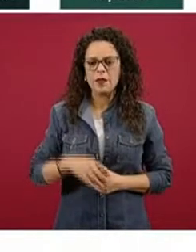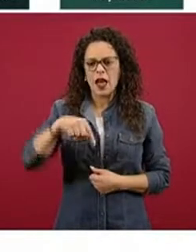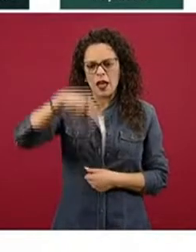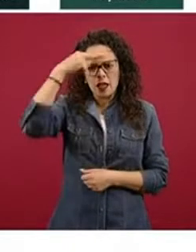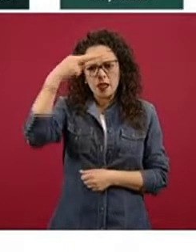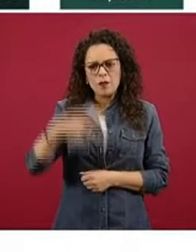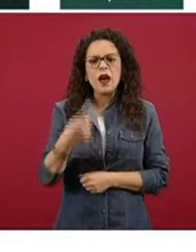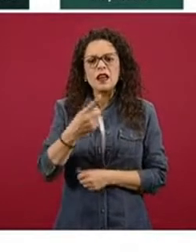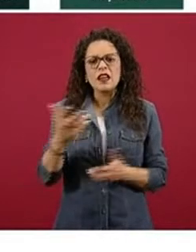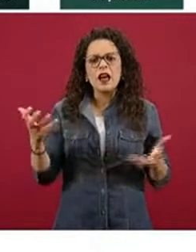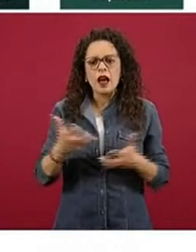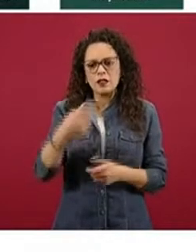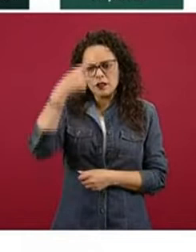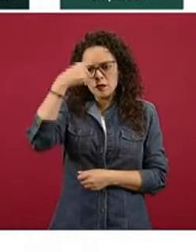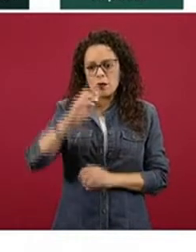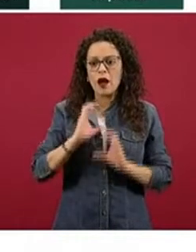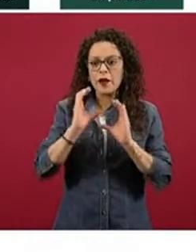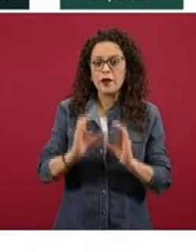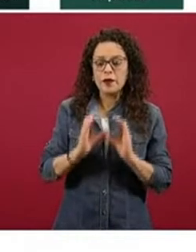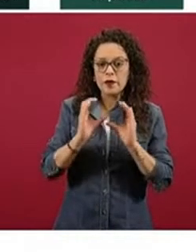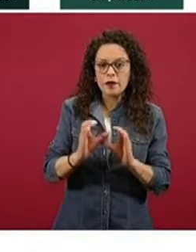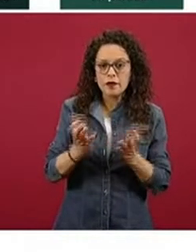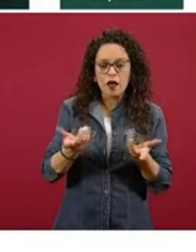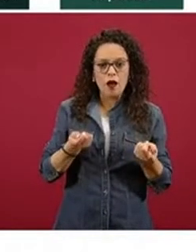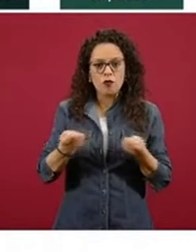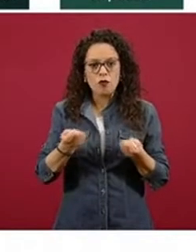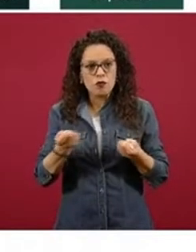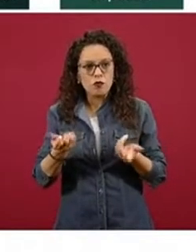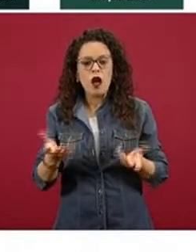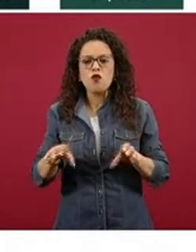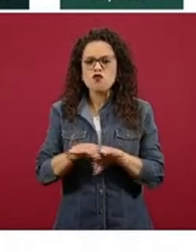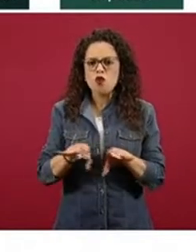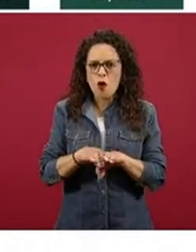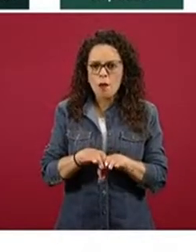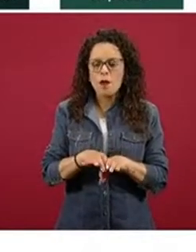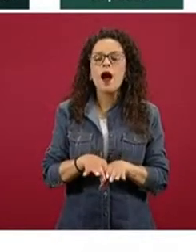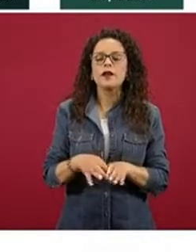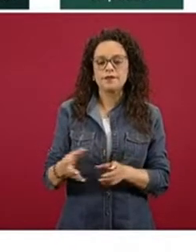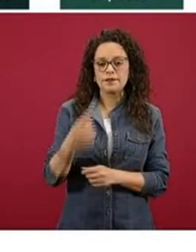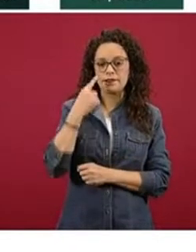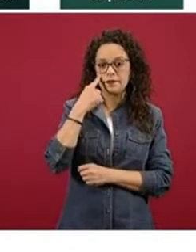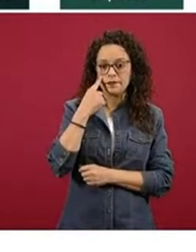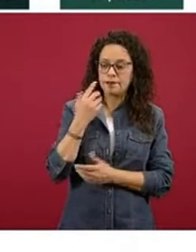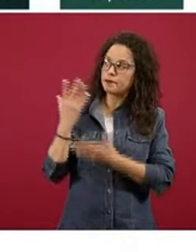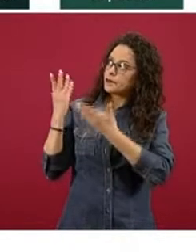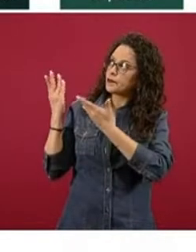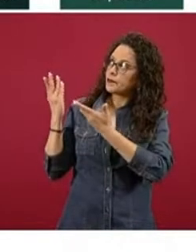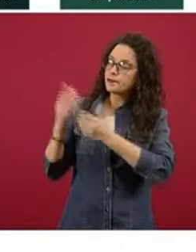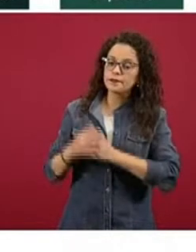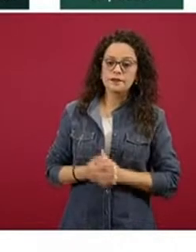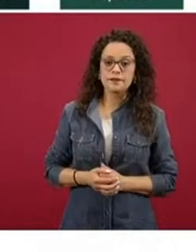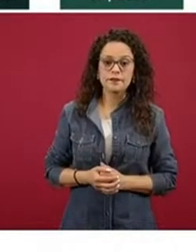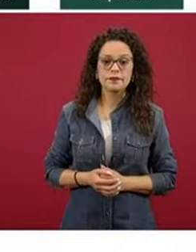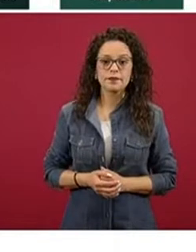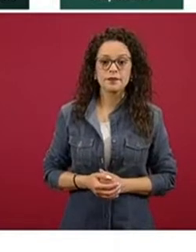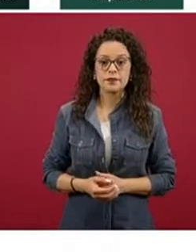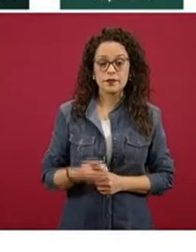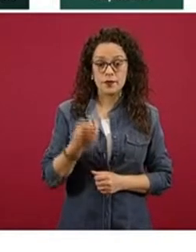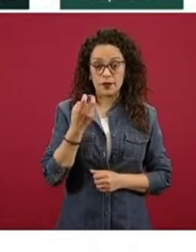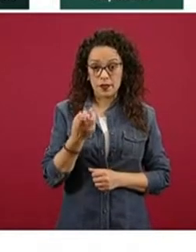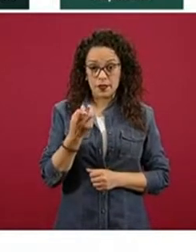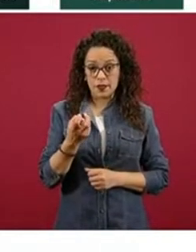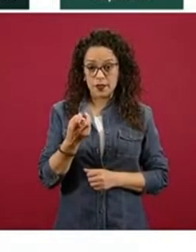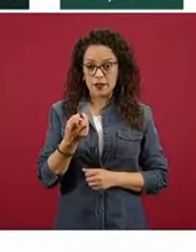respecto al control de los vectores? El principal medio para que este vector se mantenga con